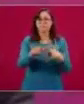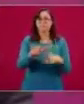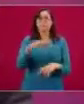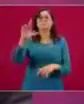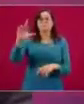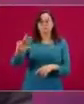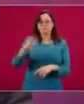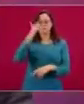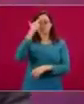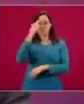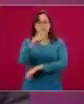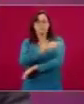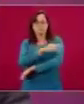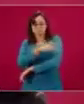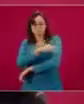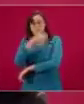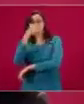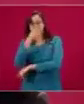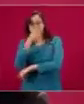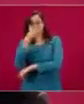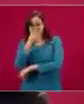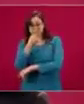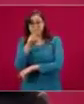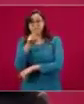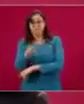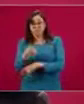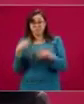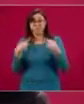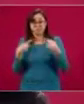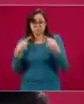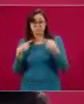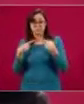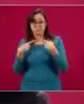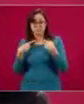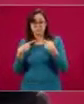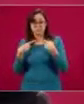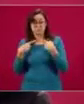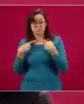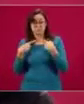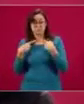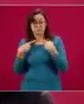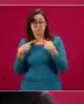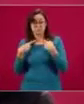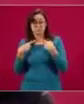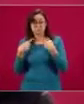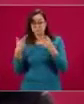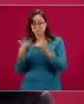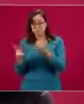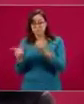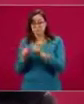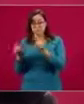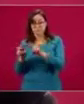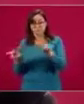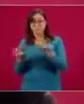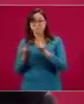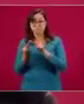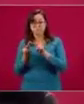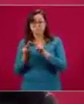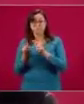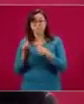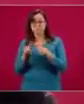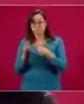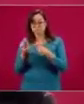recuerde, vacunarse contra la influenza si usted es una persona que está en estos grupos de riesgo,